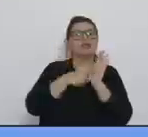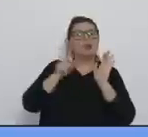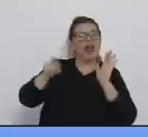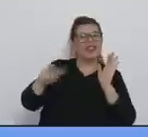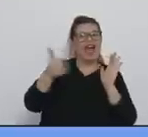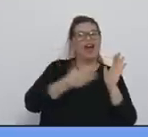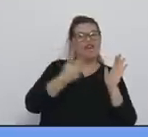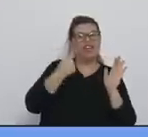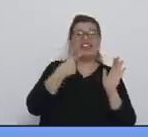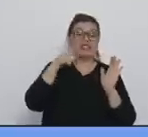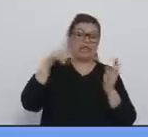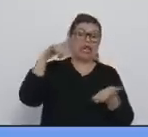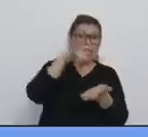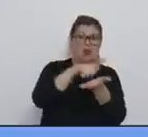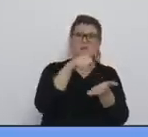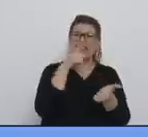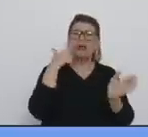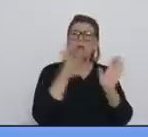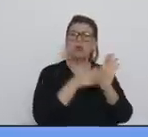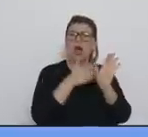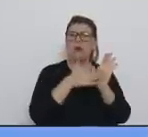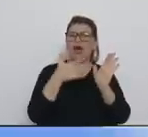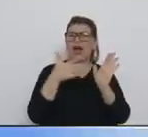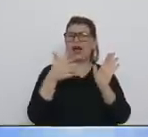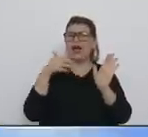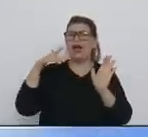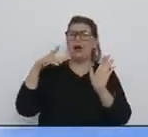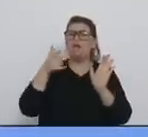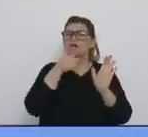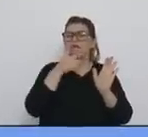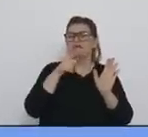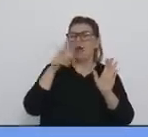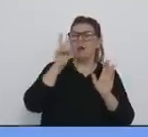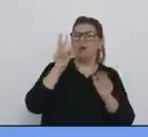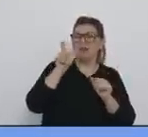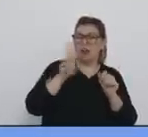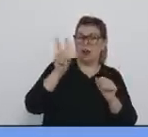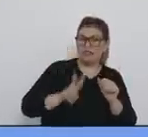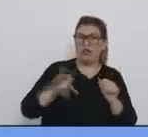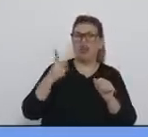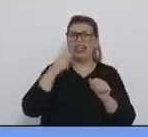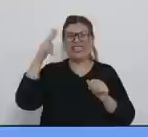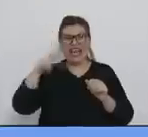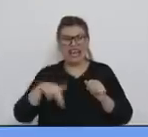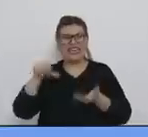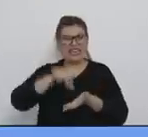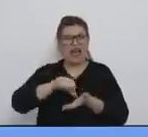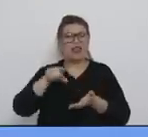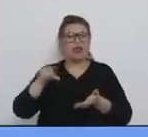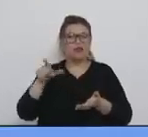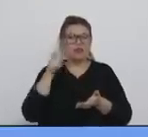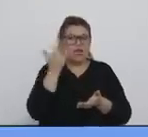éste parece que era una prueba de pilotos de vuelos entre venezolanos e iraníes y que pasó para vamos a cumplir un mes